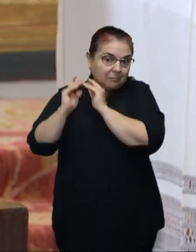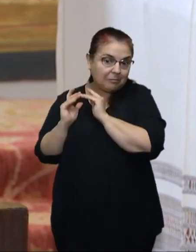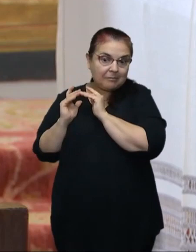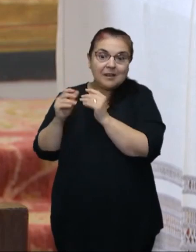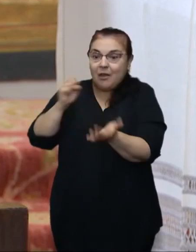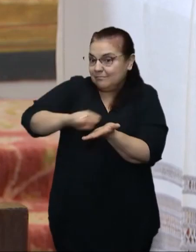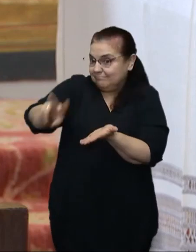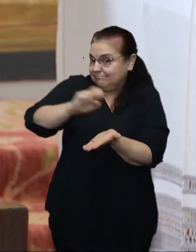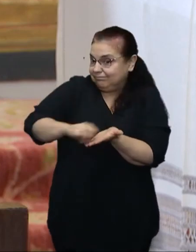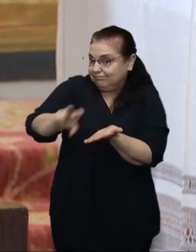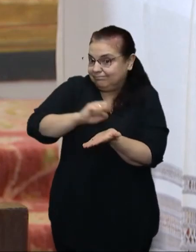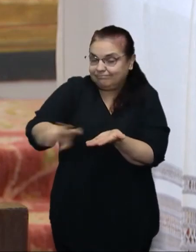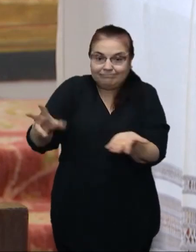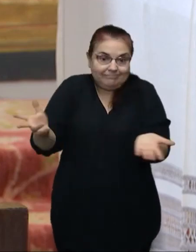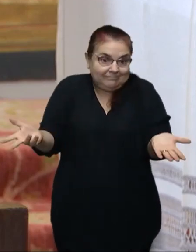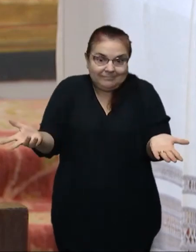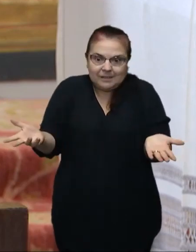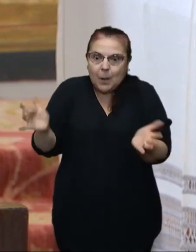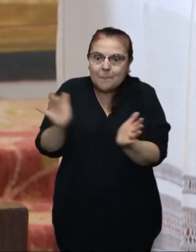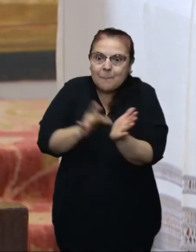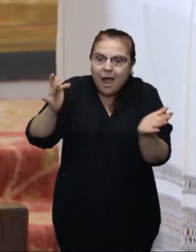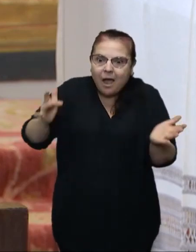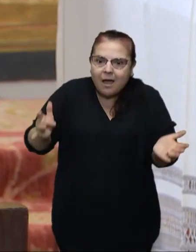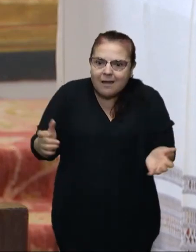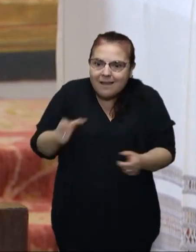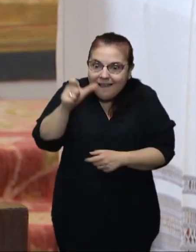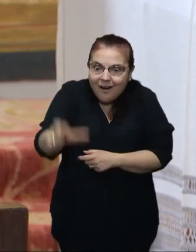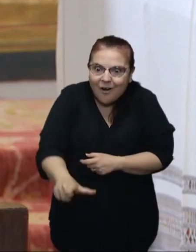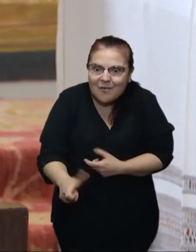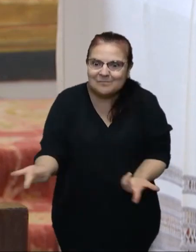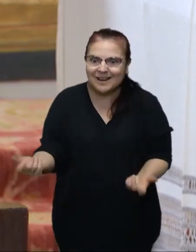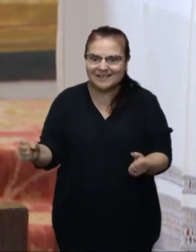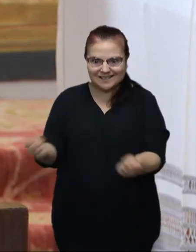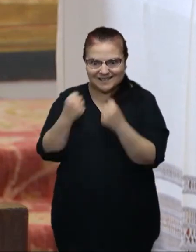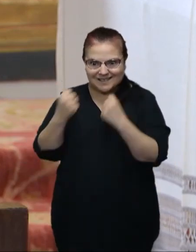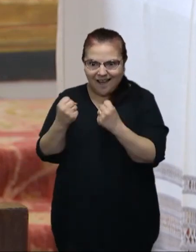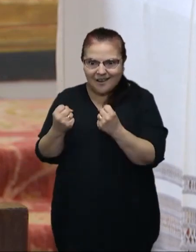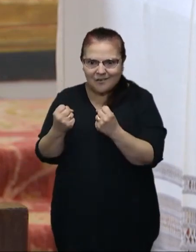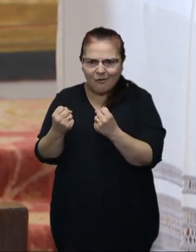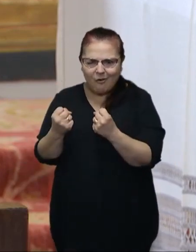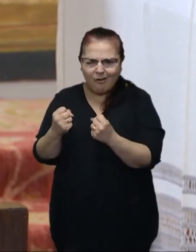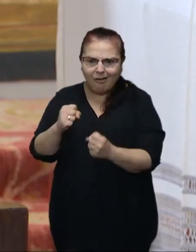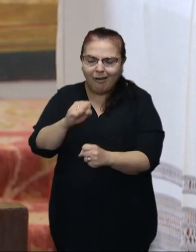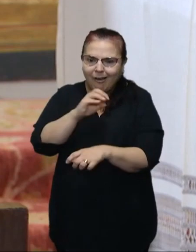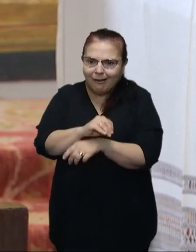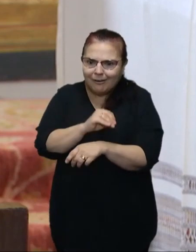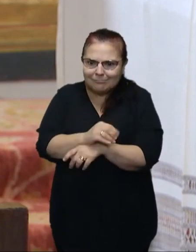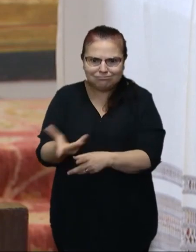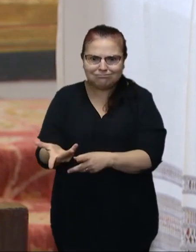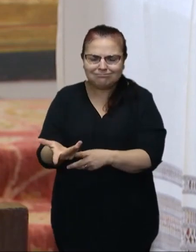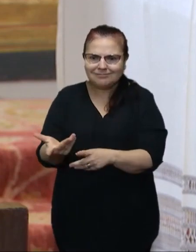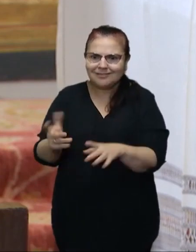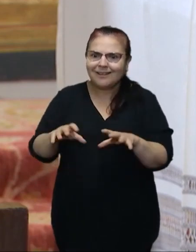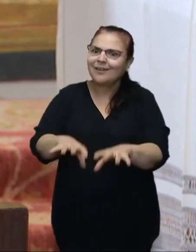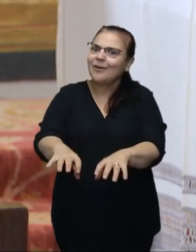andar. Y al momento el hombre quedó sano, tomó su camilla y echó a